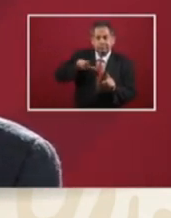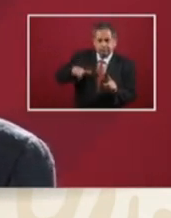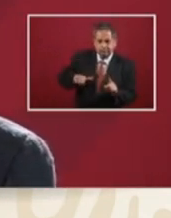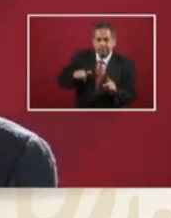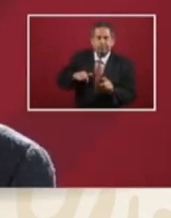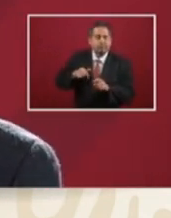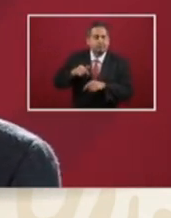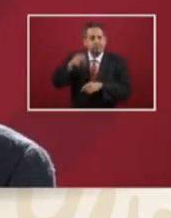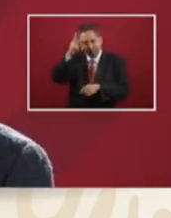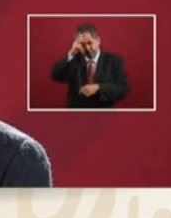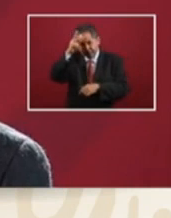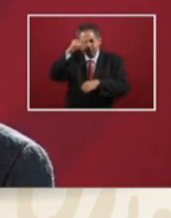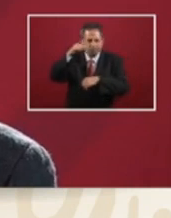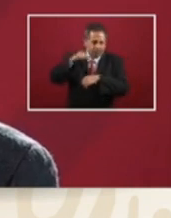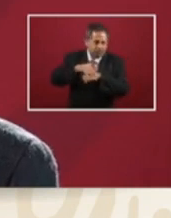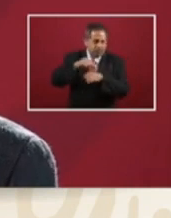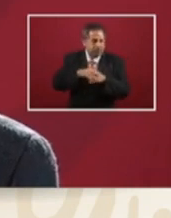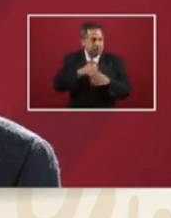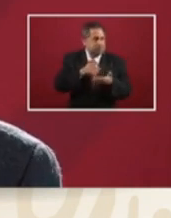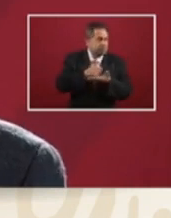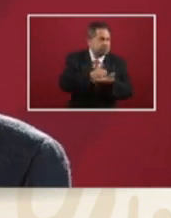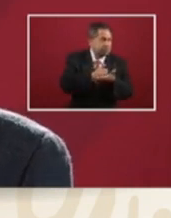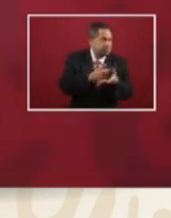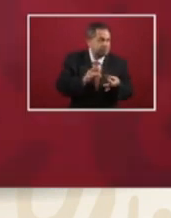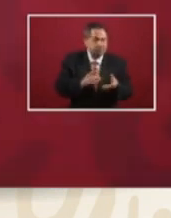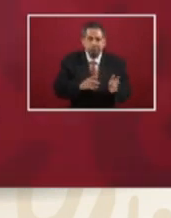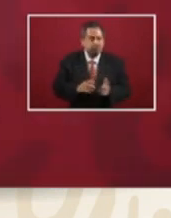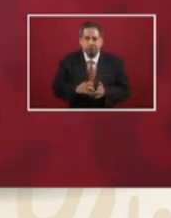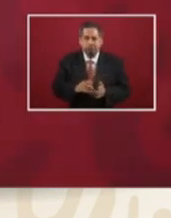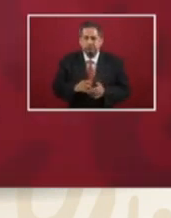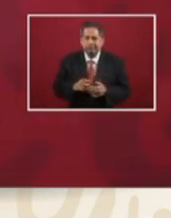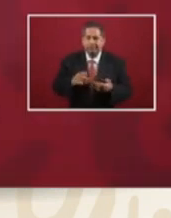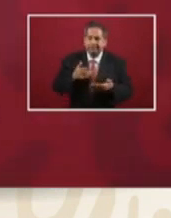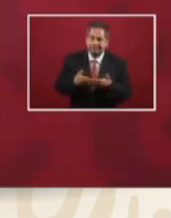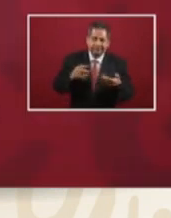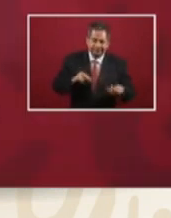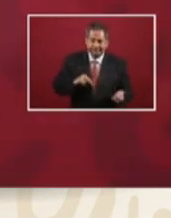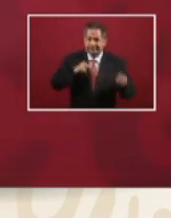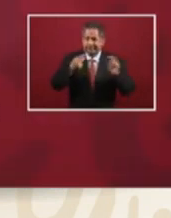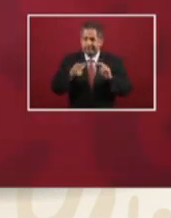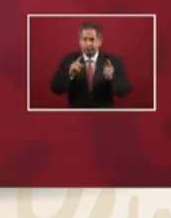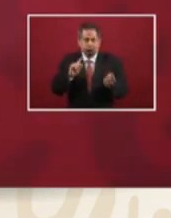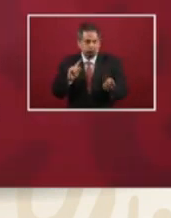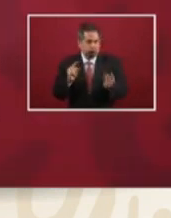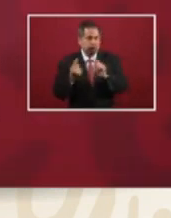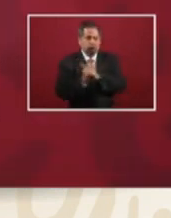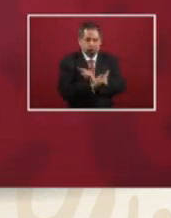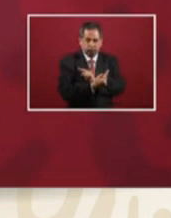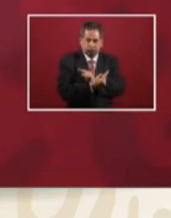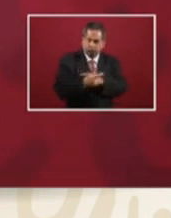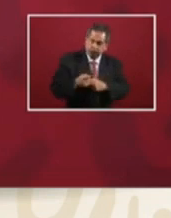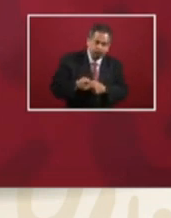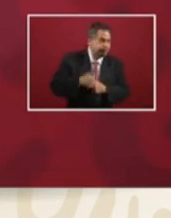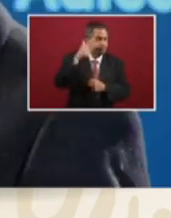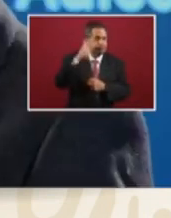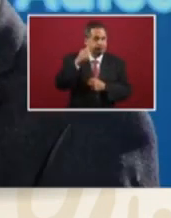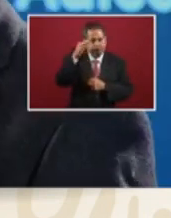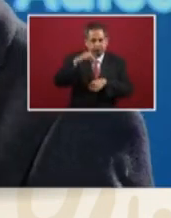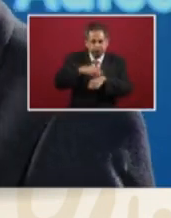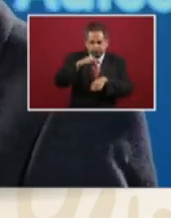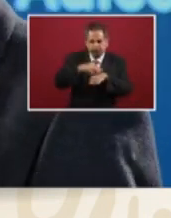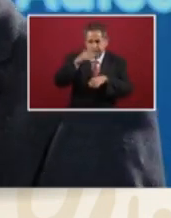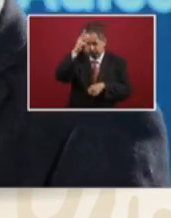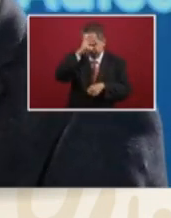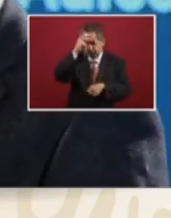los médicos, quedándonos con lo que quedaba por resolver. En este momento queremos que la cara de esta estrategia sea humanista, sea